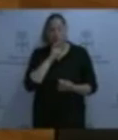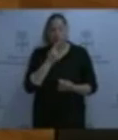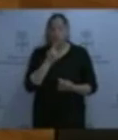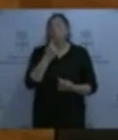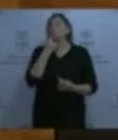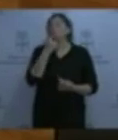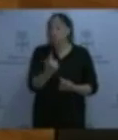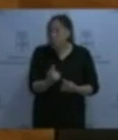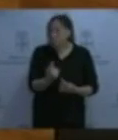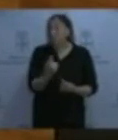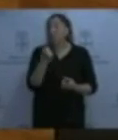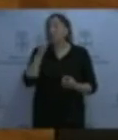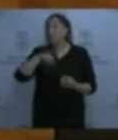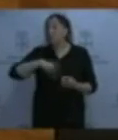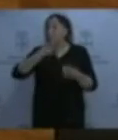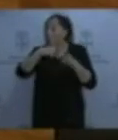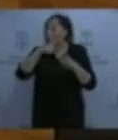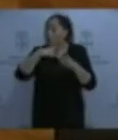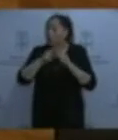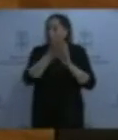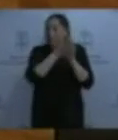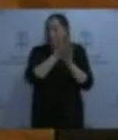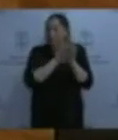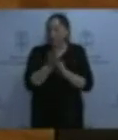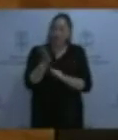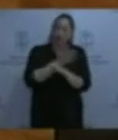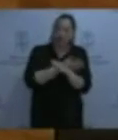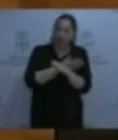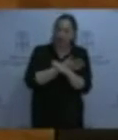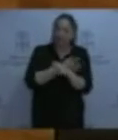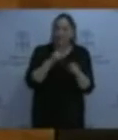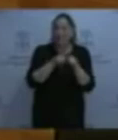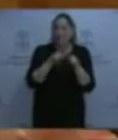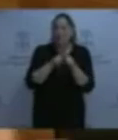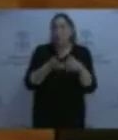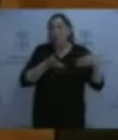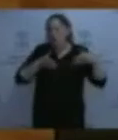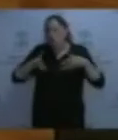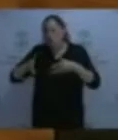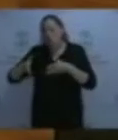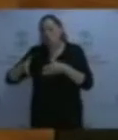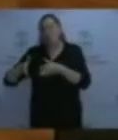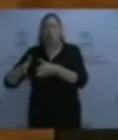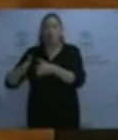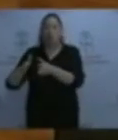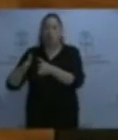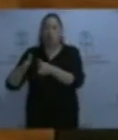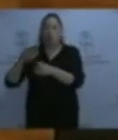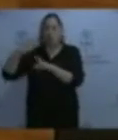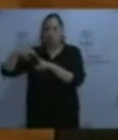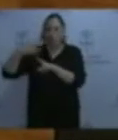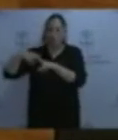manifiesto un par de cuestiones que invierten el rumbo con respecto a las